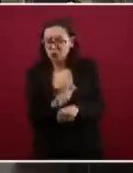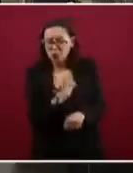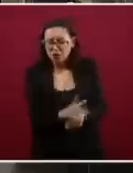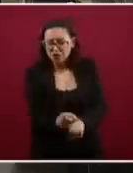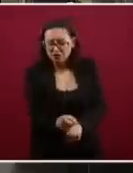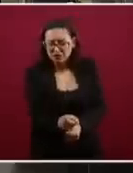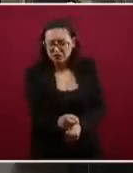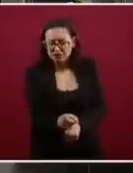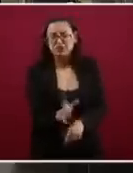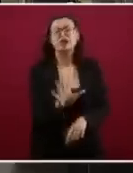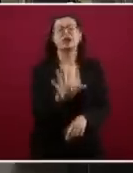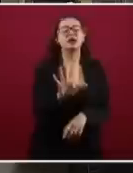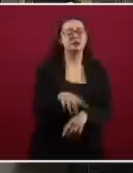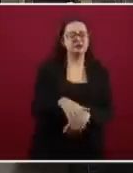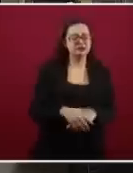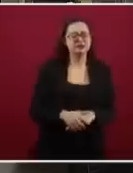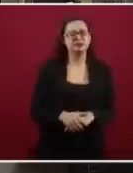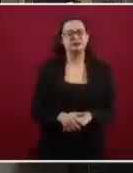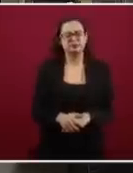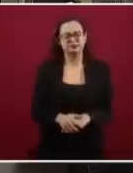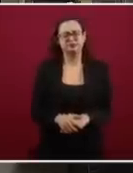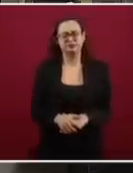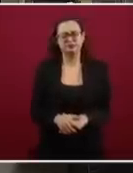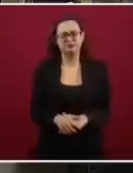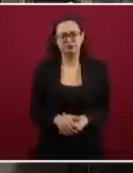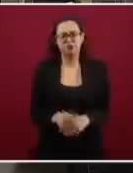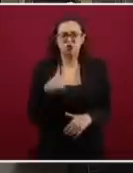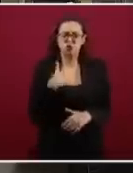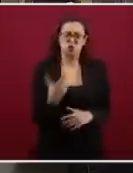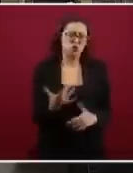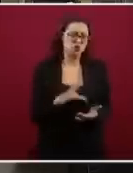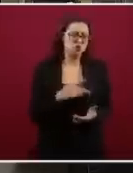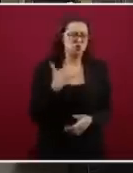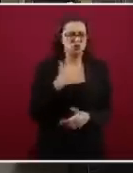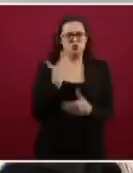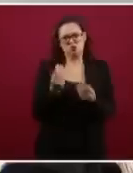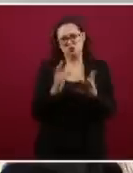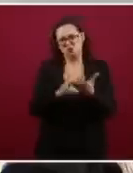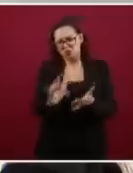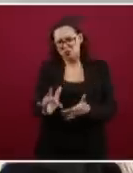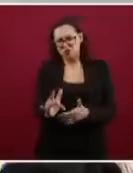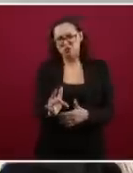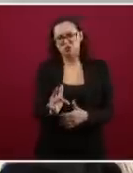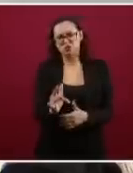Ah, yo le agradezco mucho